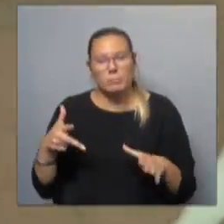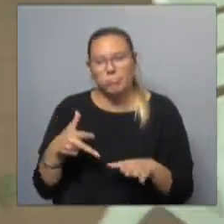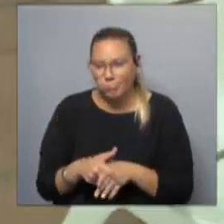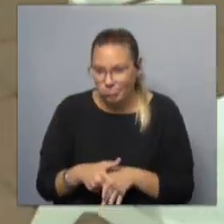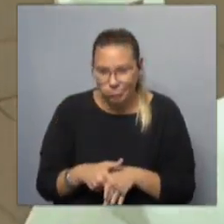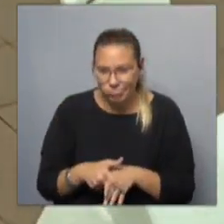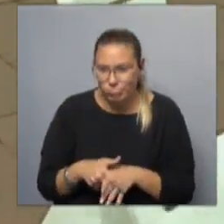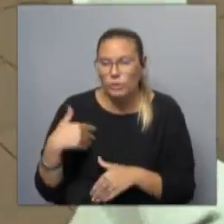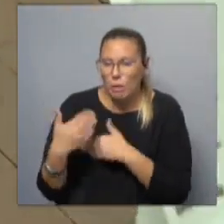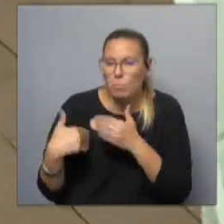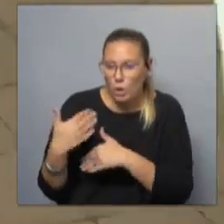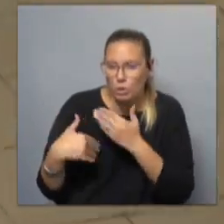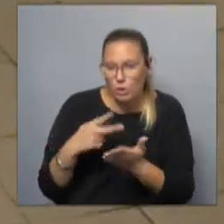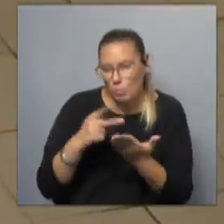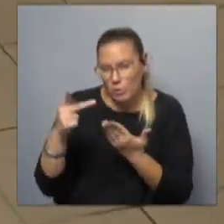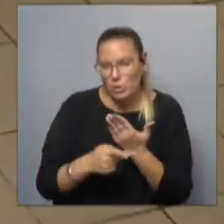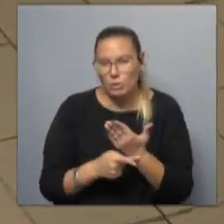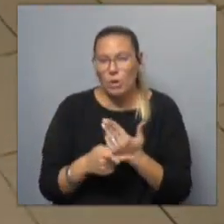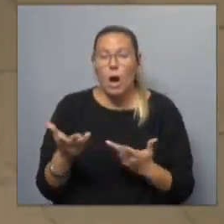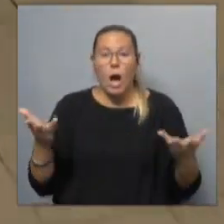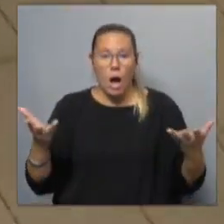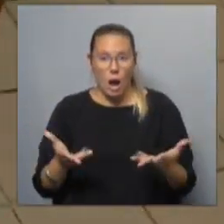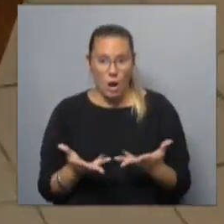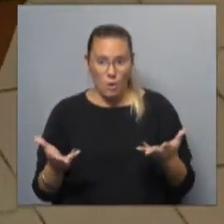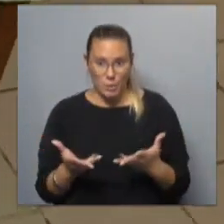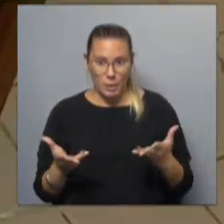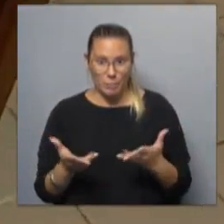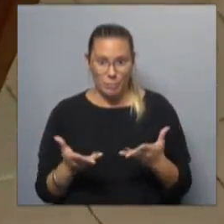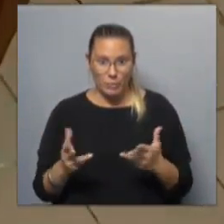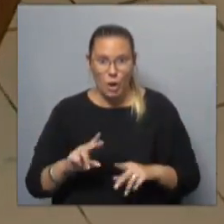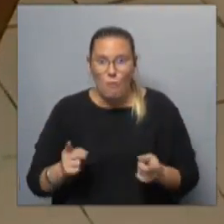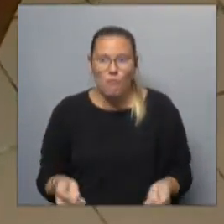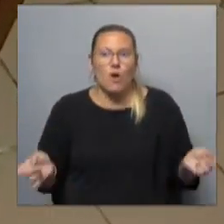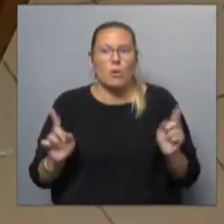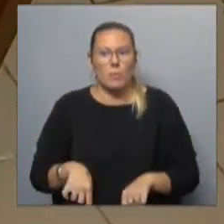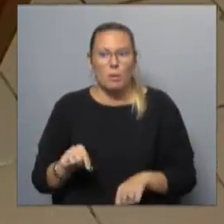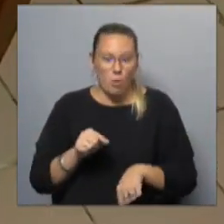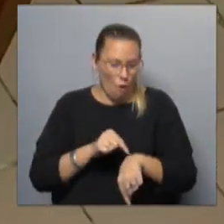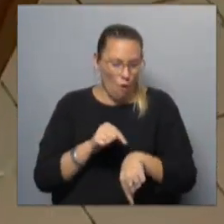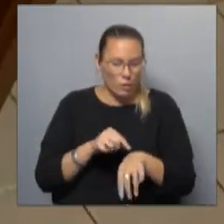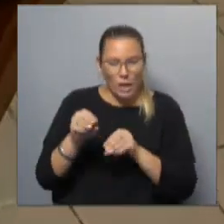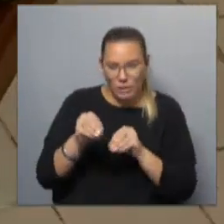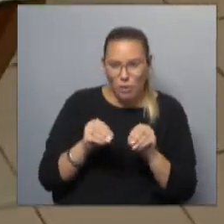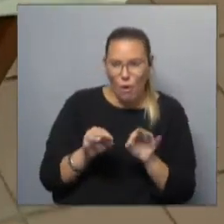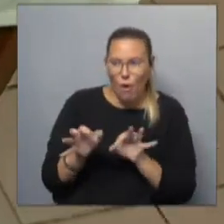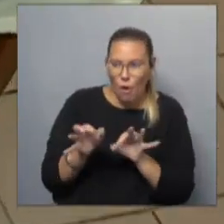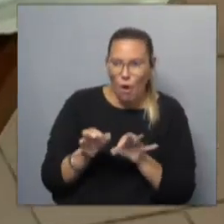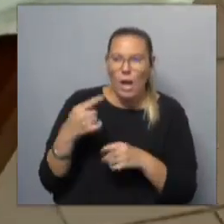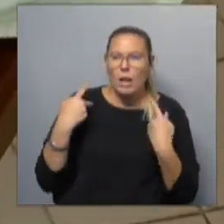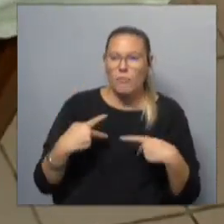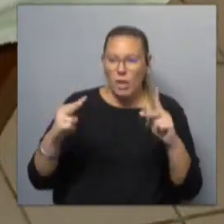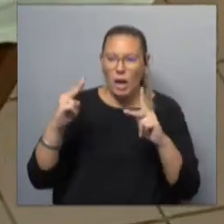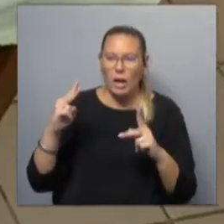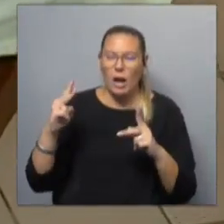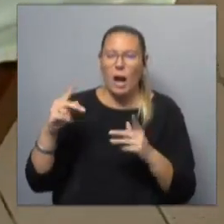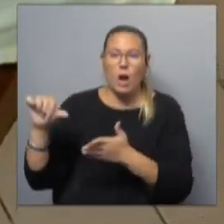todo ese proyecto y ahora, bueno, estamos volviendo y un poco los horarios de Bernardo también, que él viaja mucho al